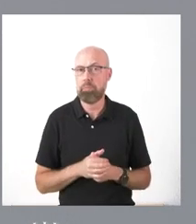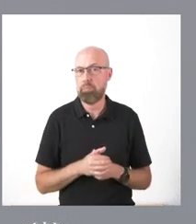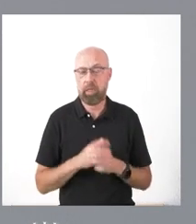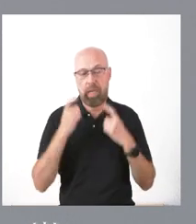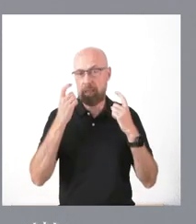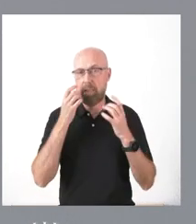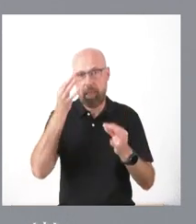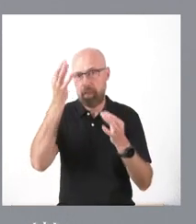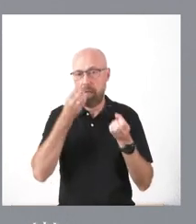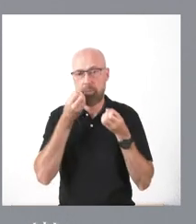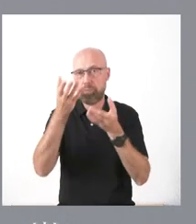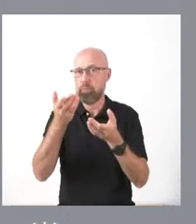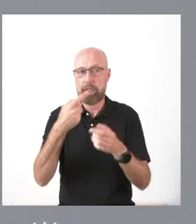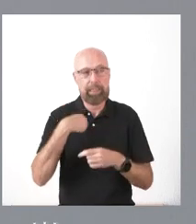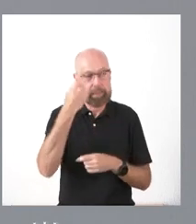posible